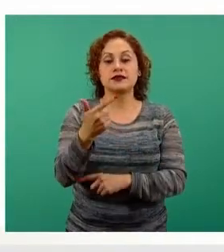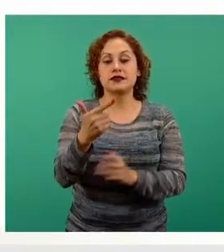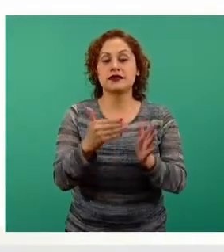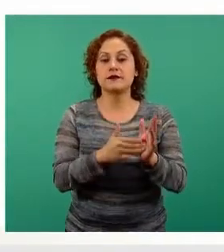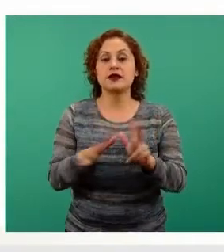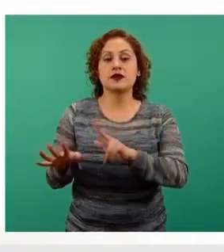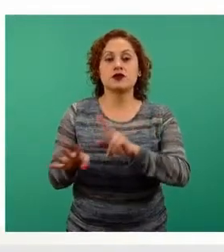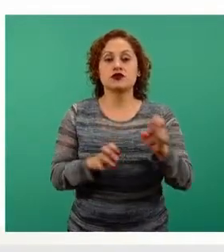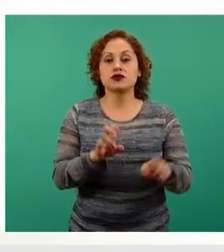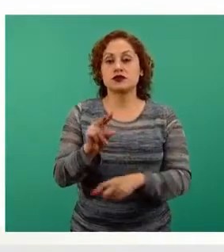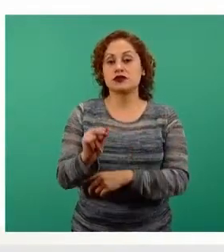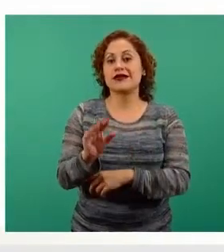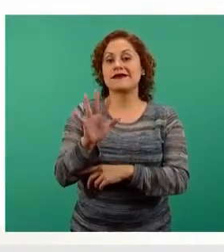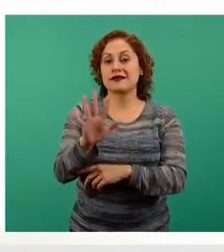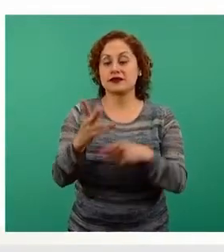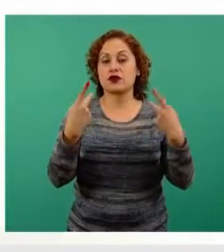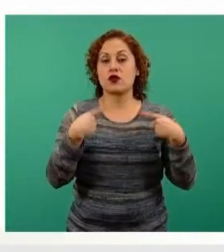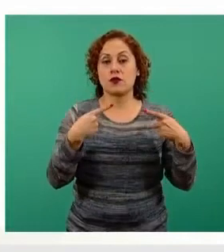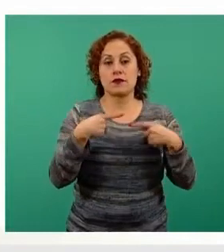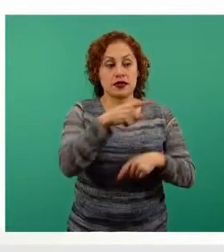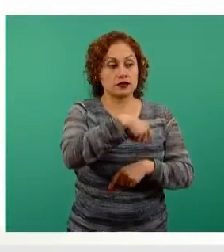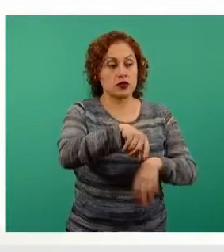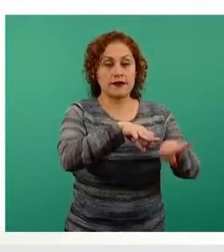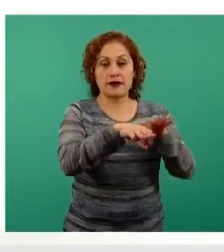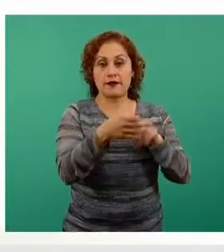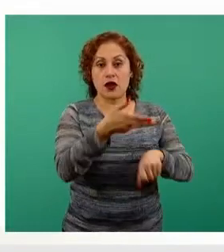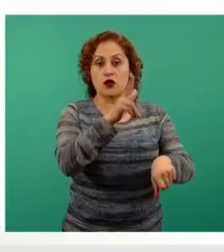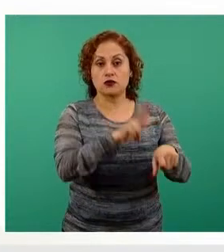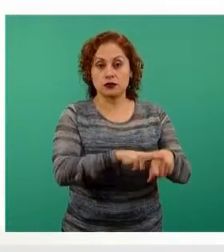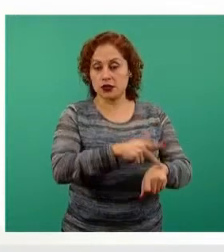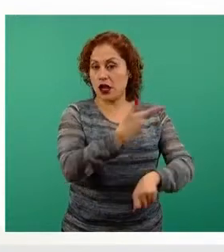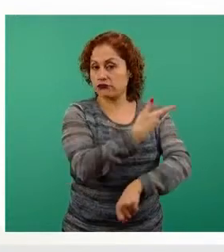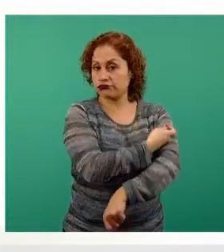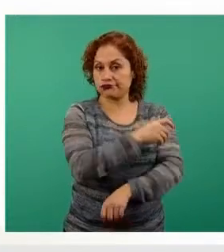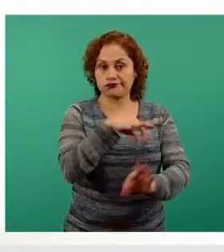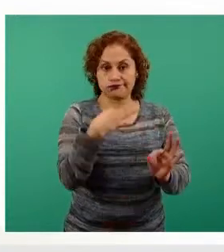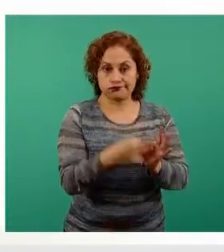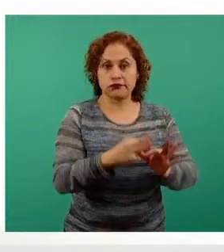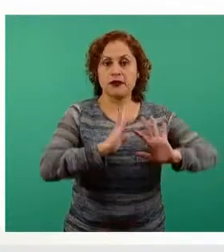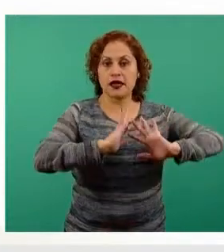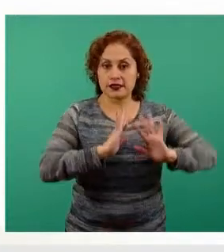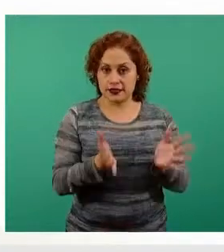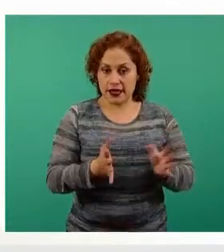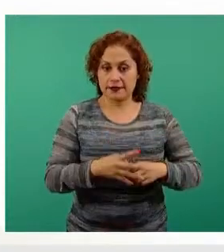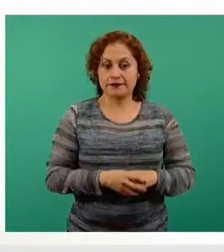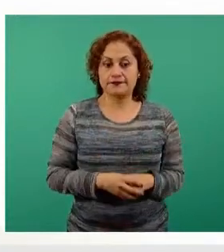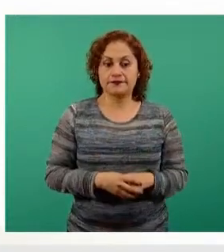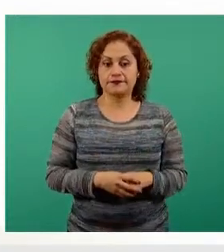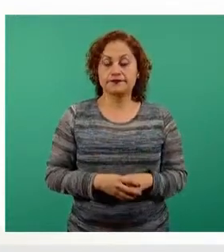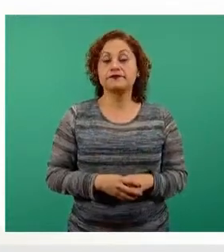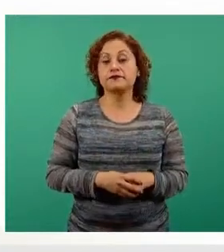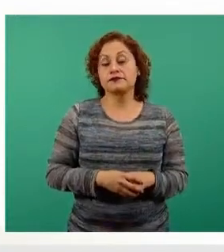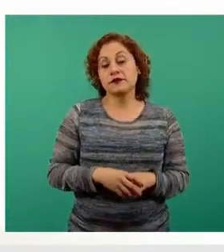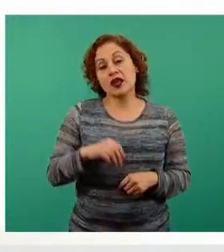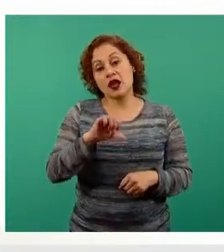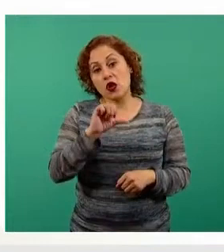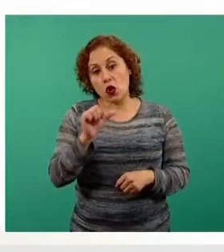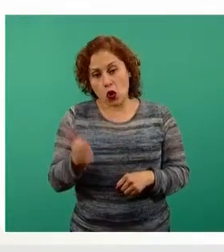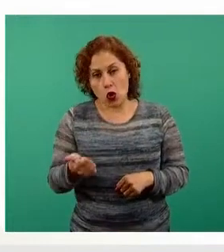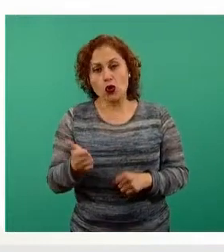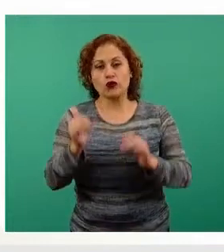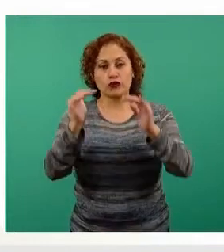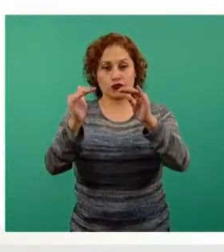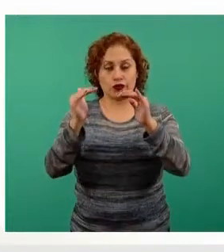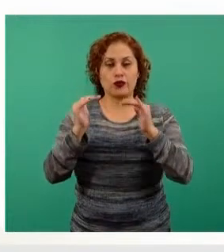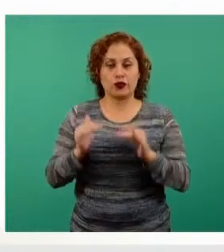827.885 trabajadores de la salud de primera línea y de seguro algunos ya de segunda línea incluidos aquí, recordando que hay entidades